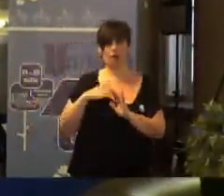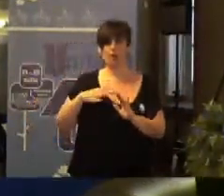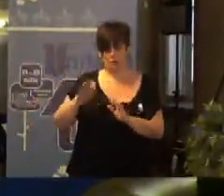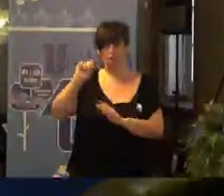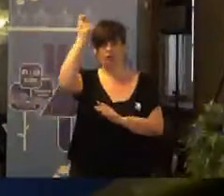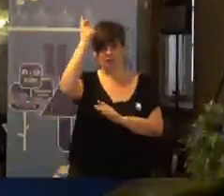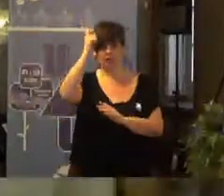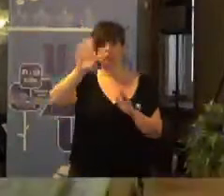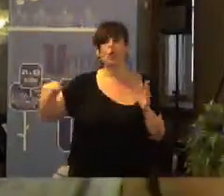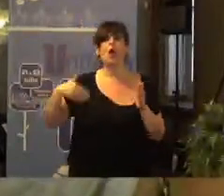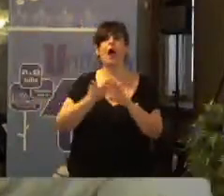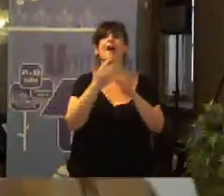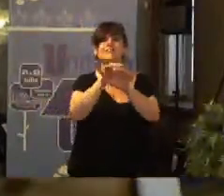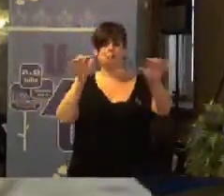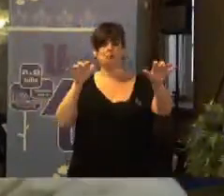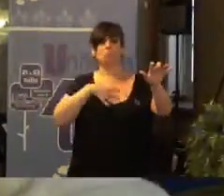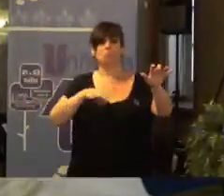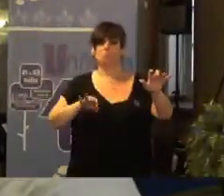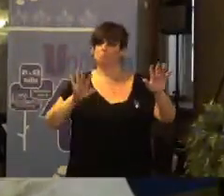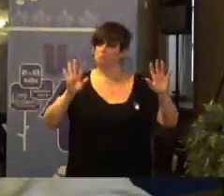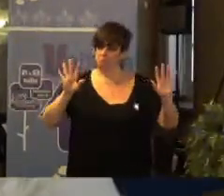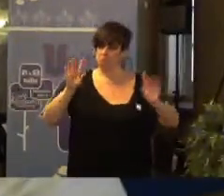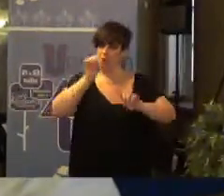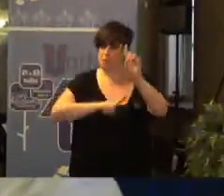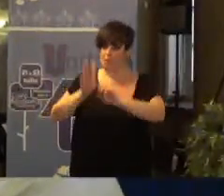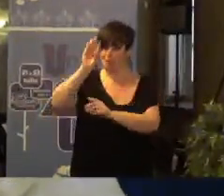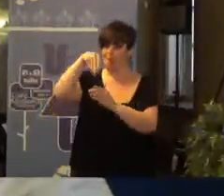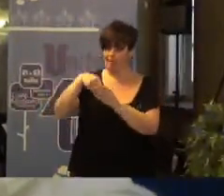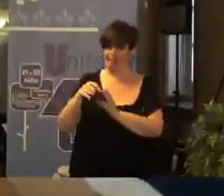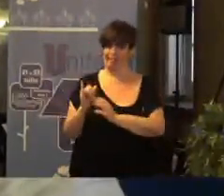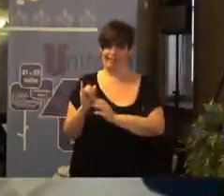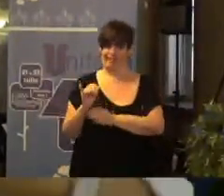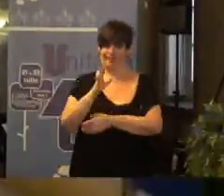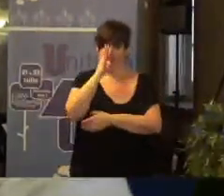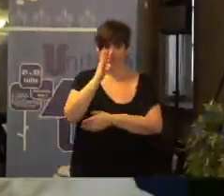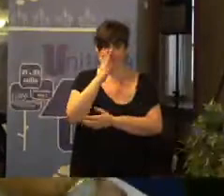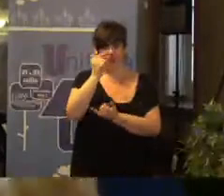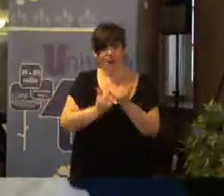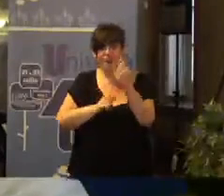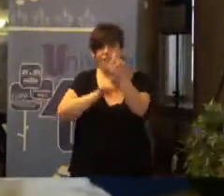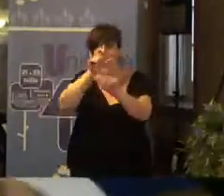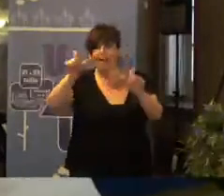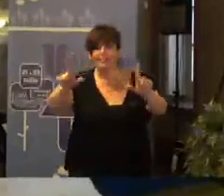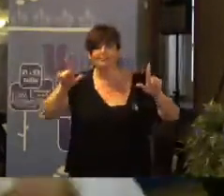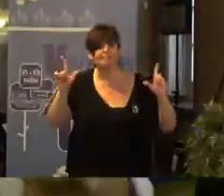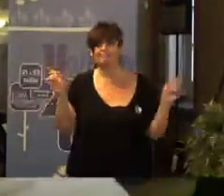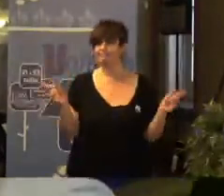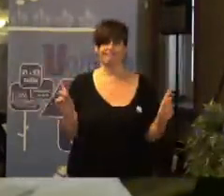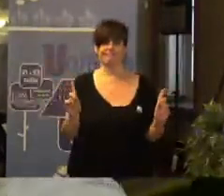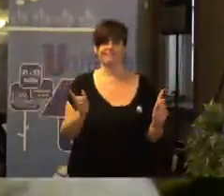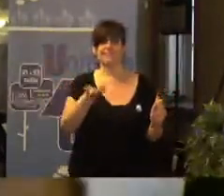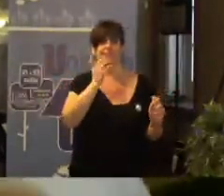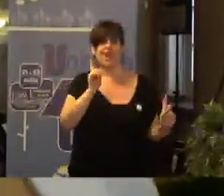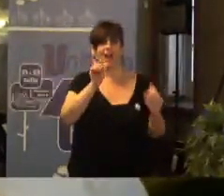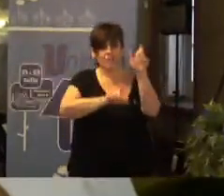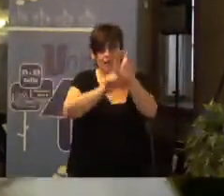ter maiorías nas Cortes, pero teremos un problema dentro porque non será a cidadanía protagonista. E se non é a cidadanía